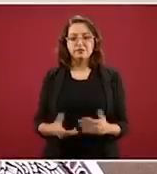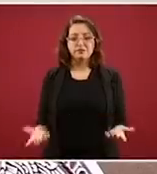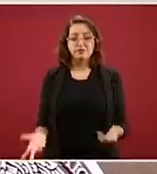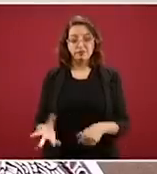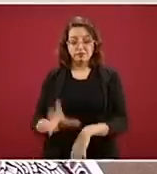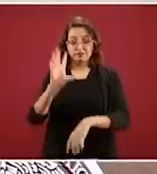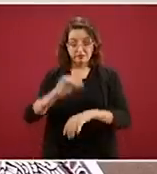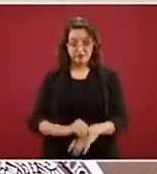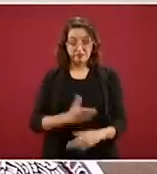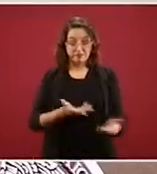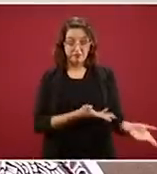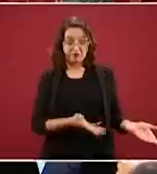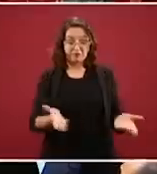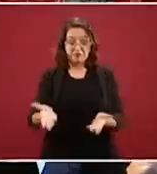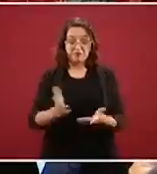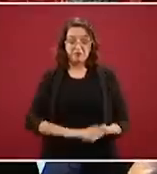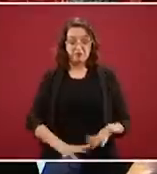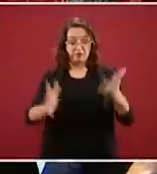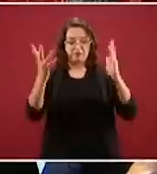la delincuencia.